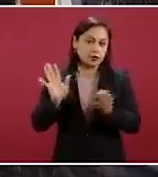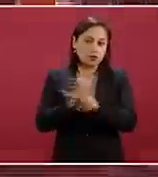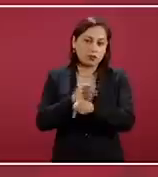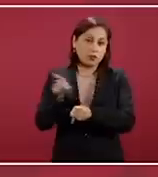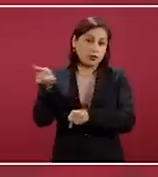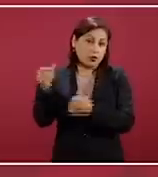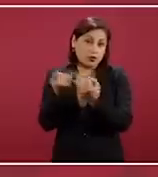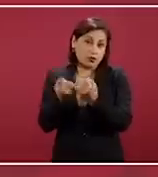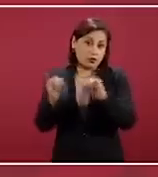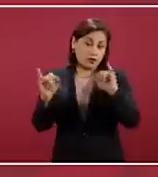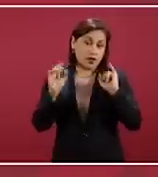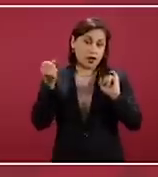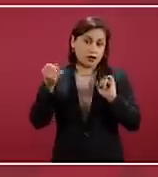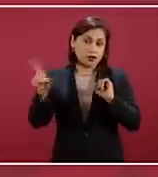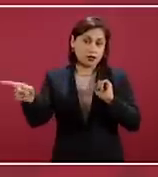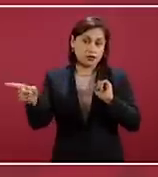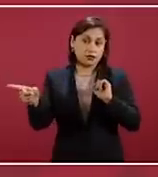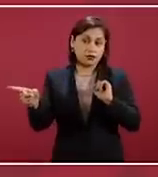independientes,